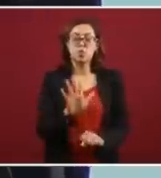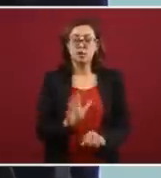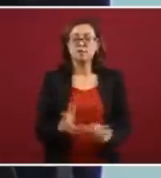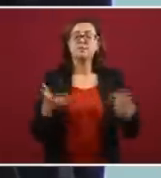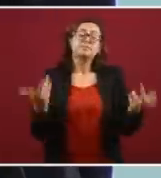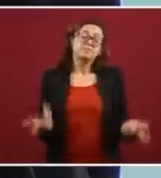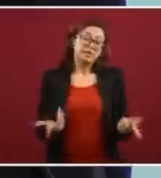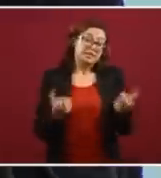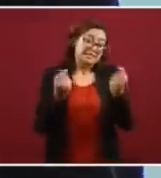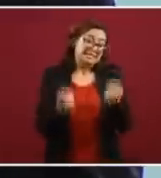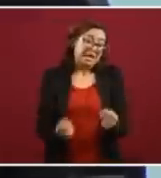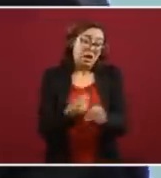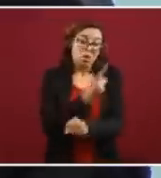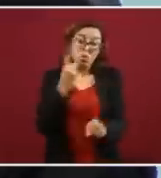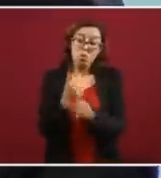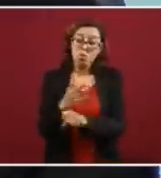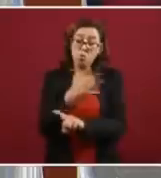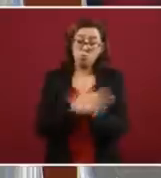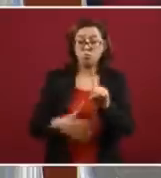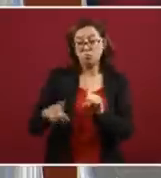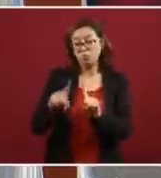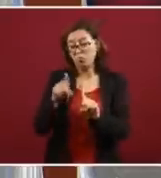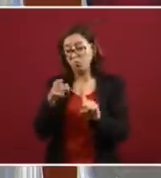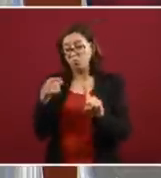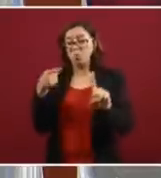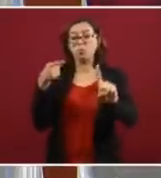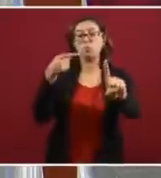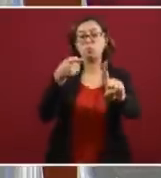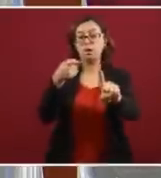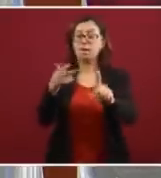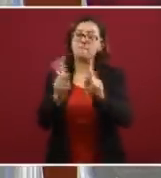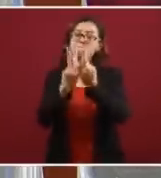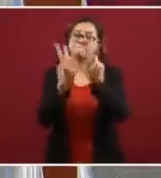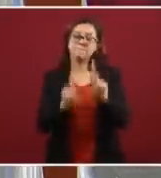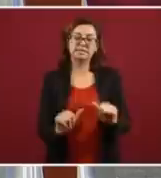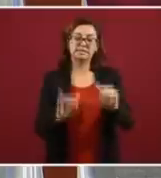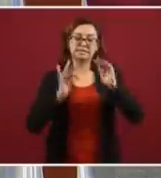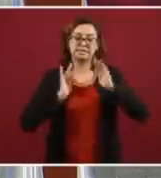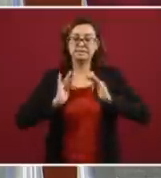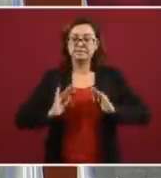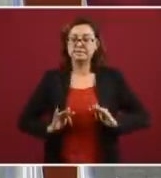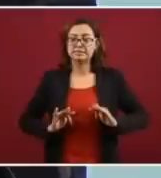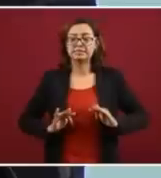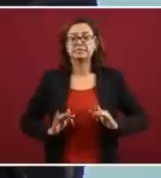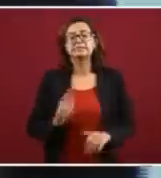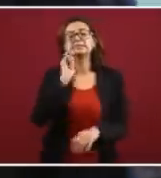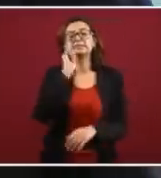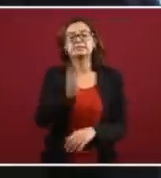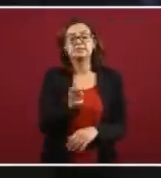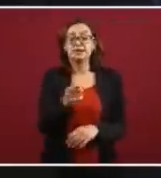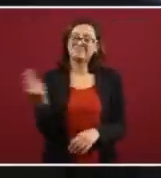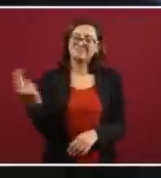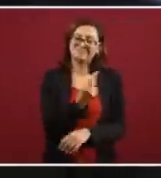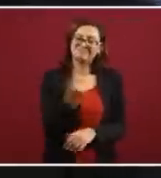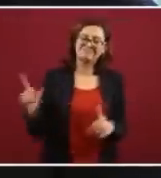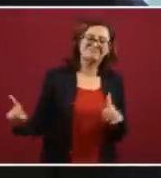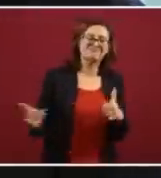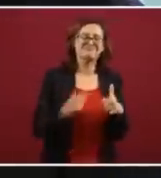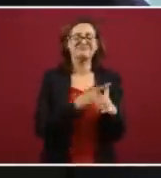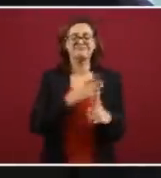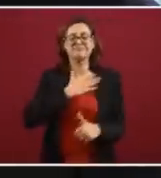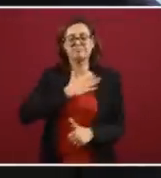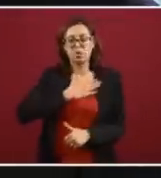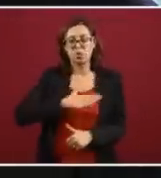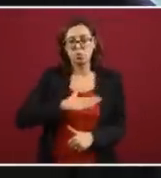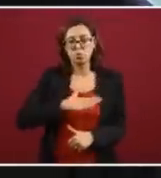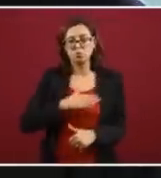parte de una idea motriz. La paz y la tranquilidad son fruto de la justicia. Uno